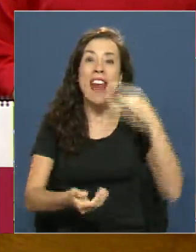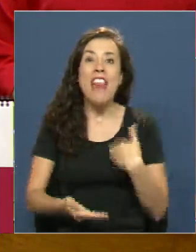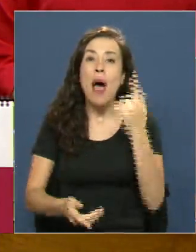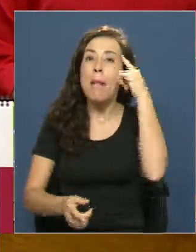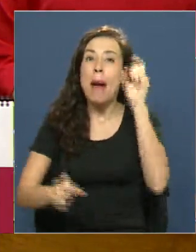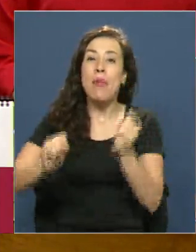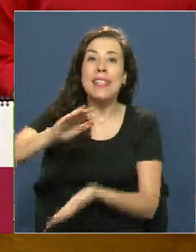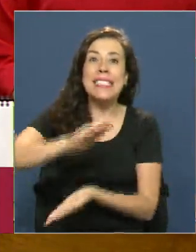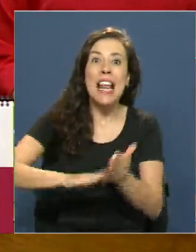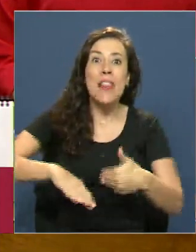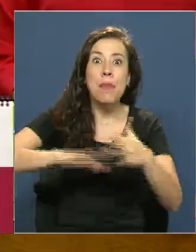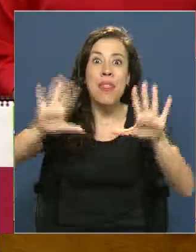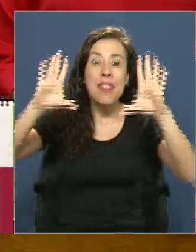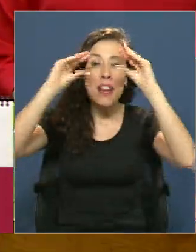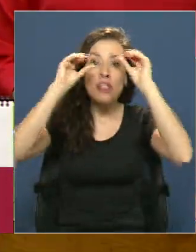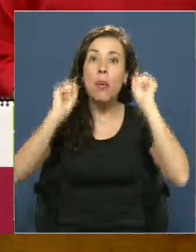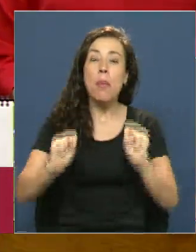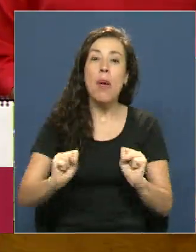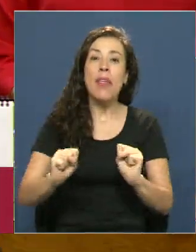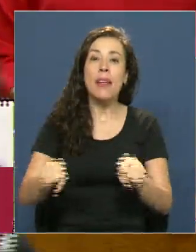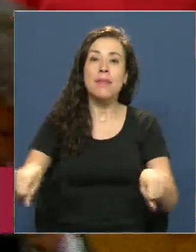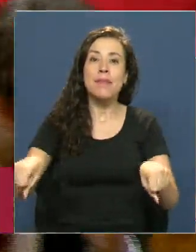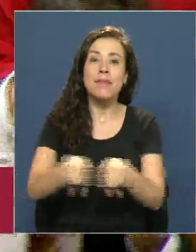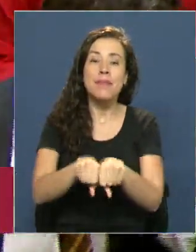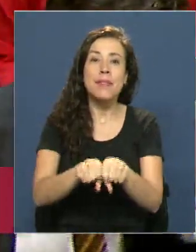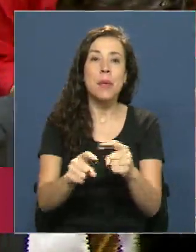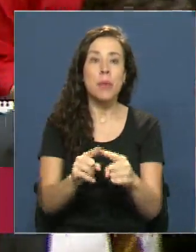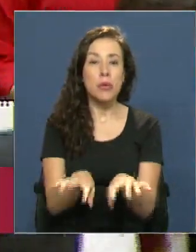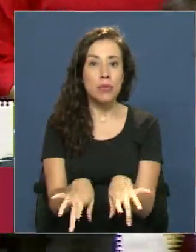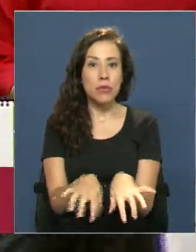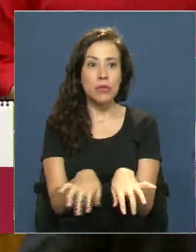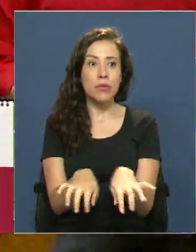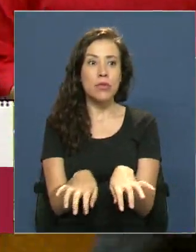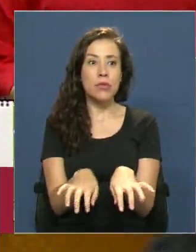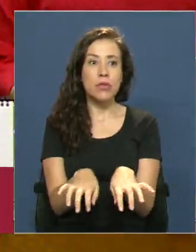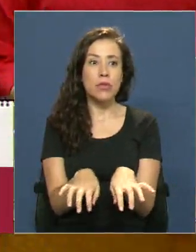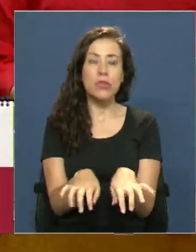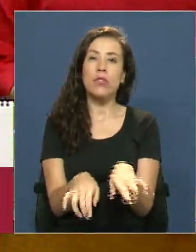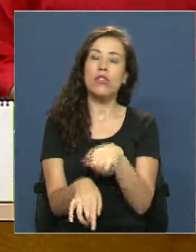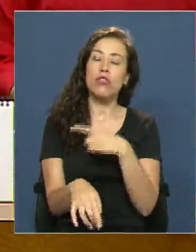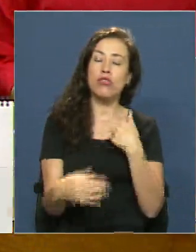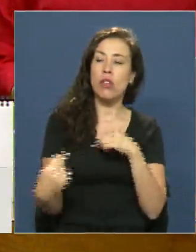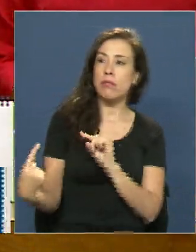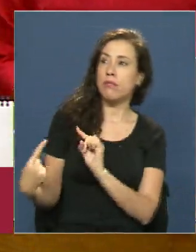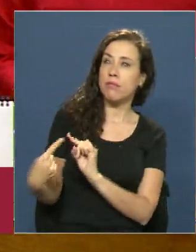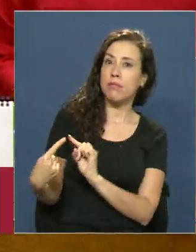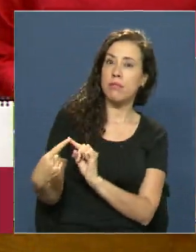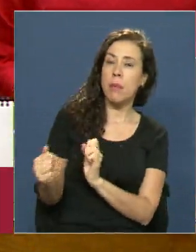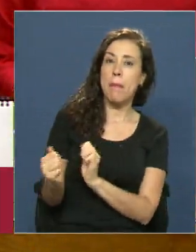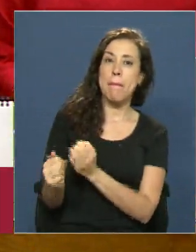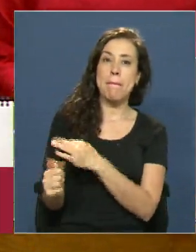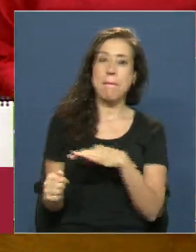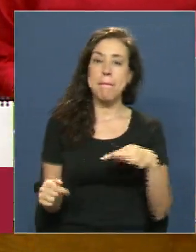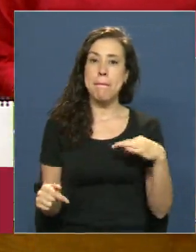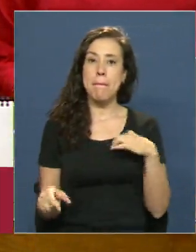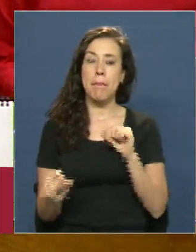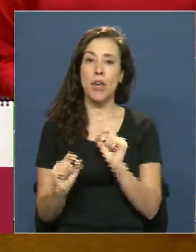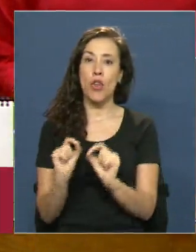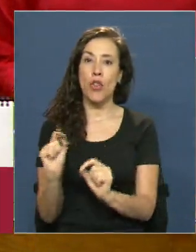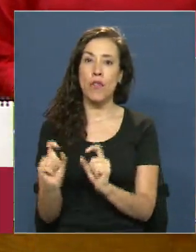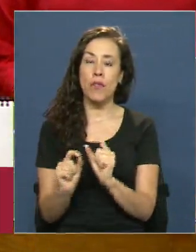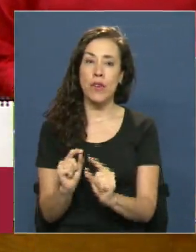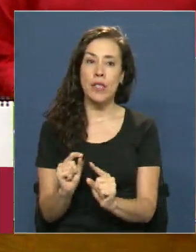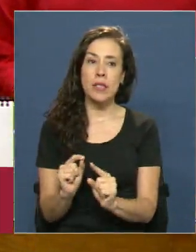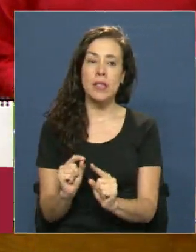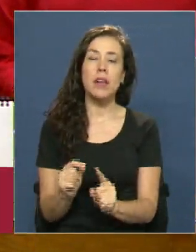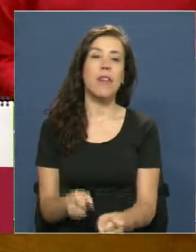para poder conectarse en los sistemas virtuales, hemos tomado contacto con el ministro de Defensa y